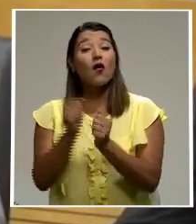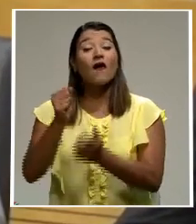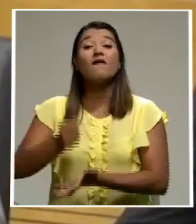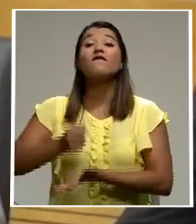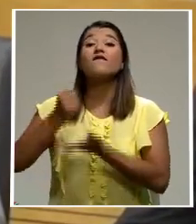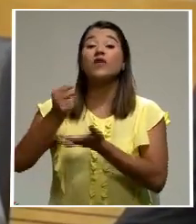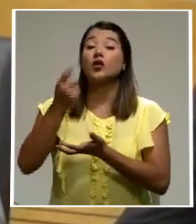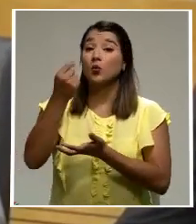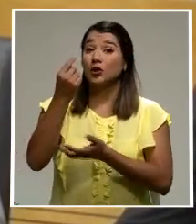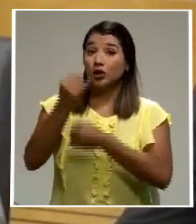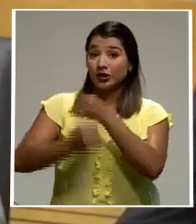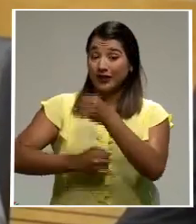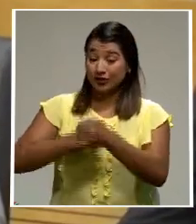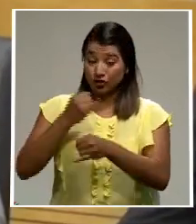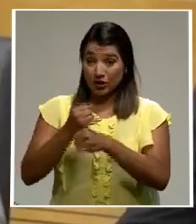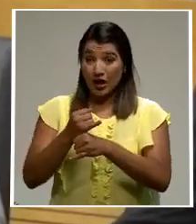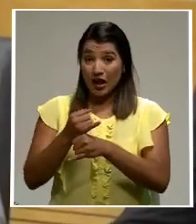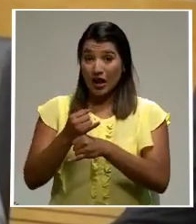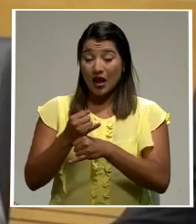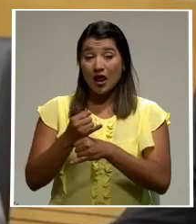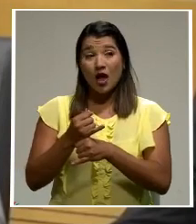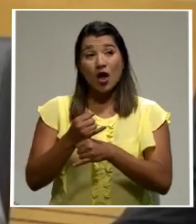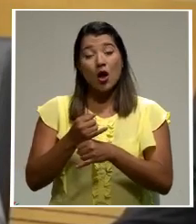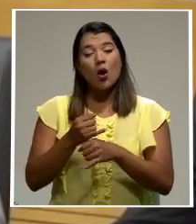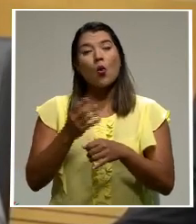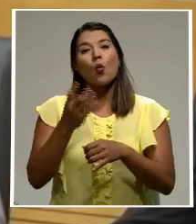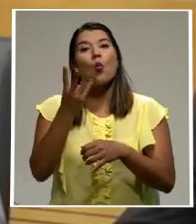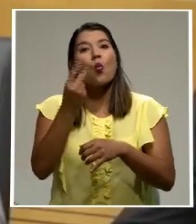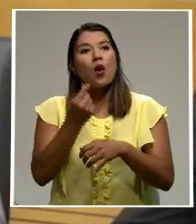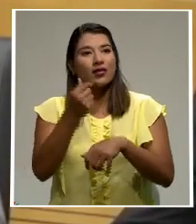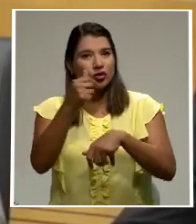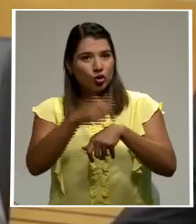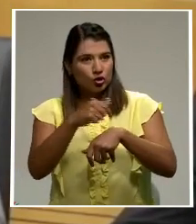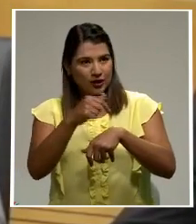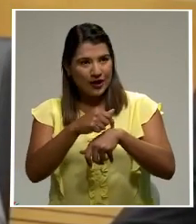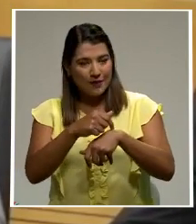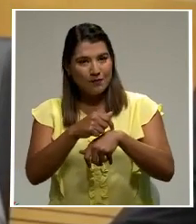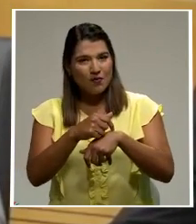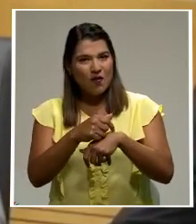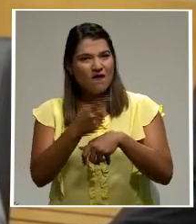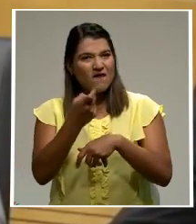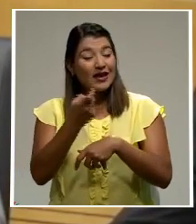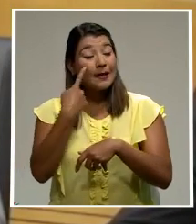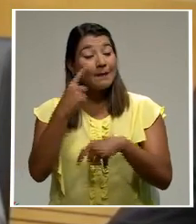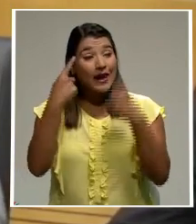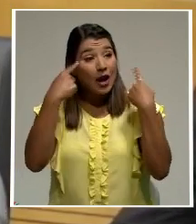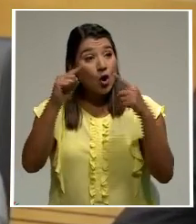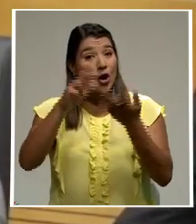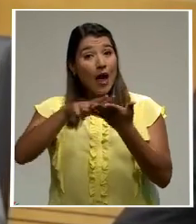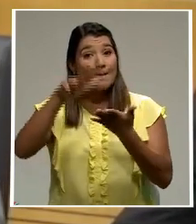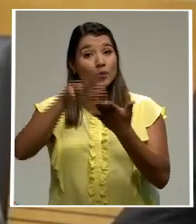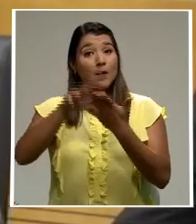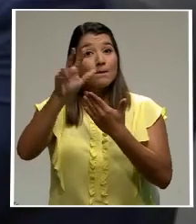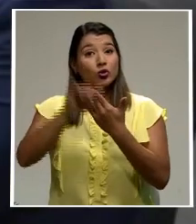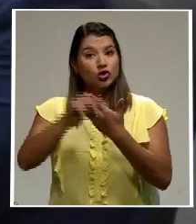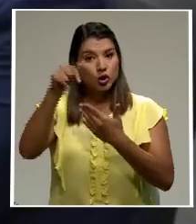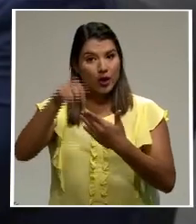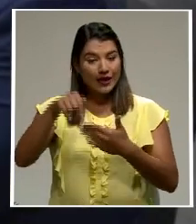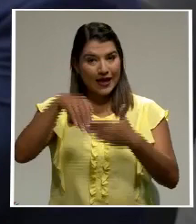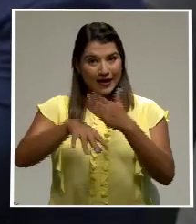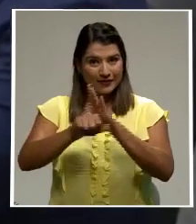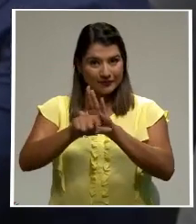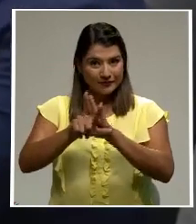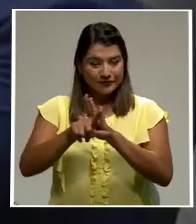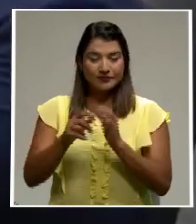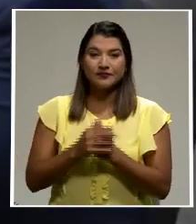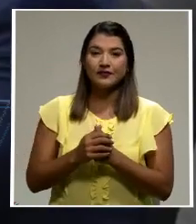Internacional, ¿cuáles son los tiempos que usted está visualizando para que este proyecto se logre aprobar aquí en el Congreso?